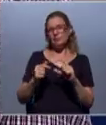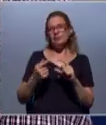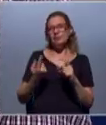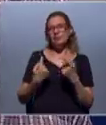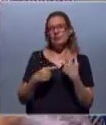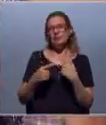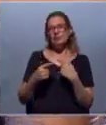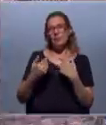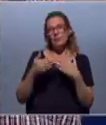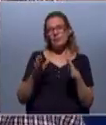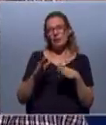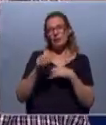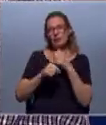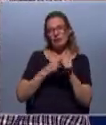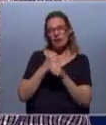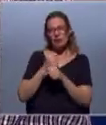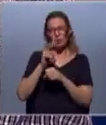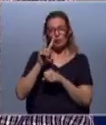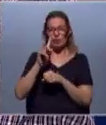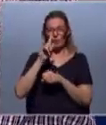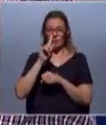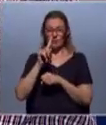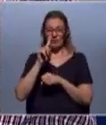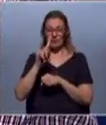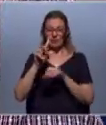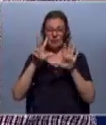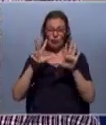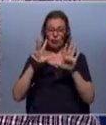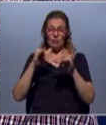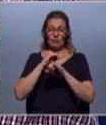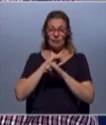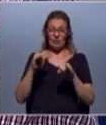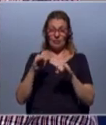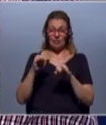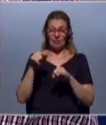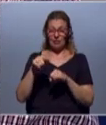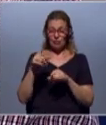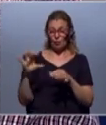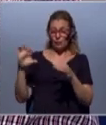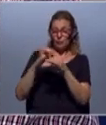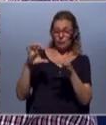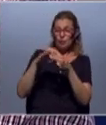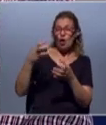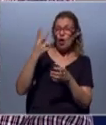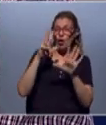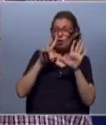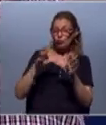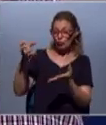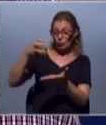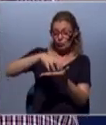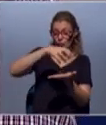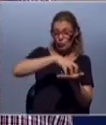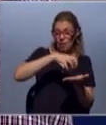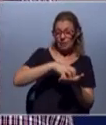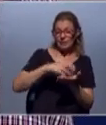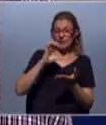y empezamos en el año 18 con estos finales el vicio involucra ocho localidades esto puede involucrar a que son cuáles e